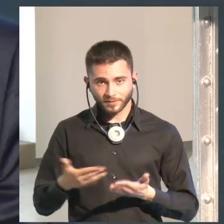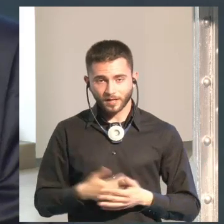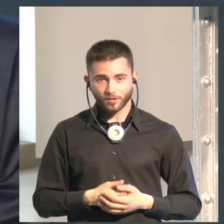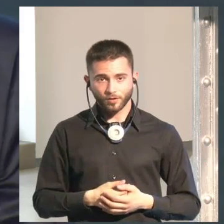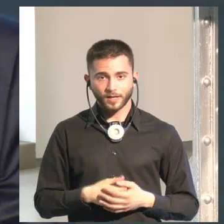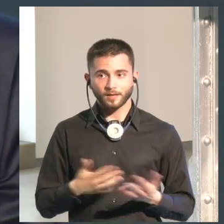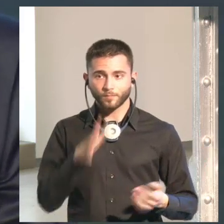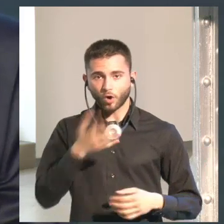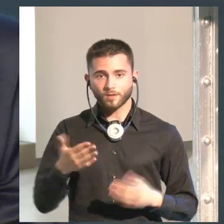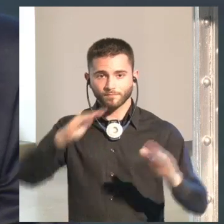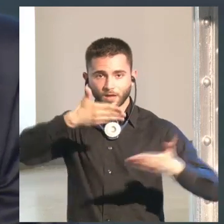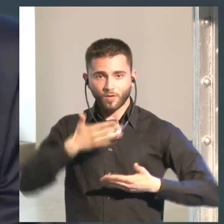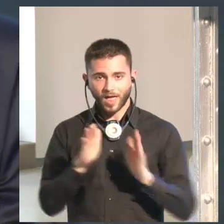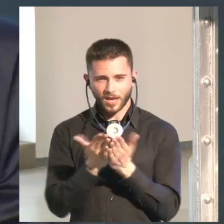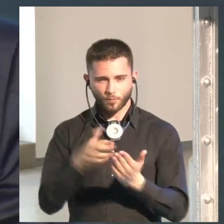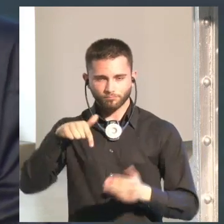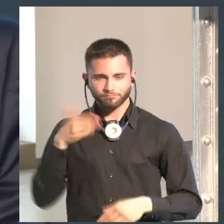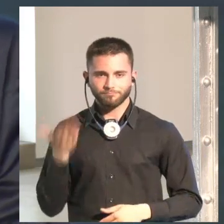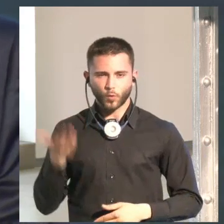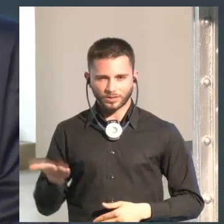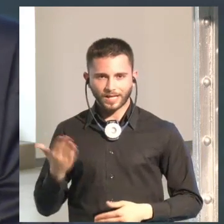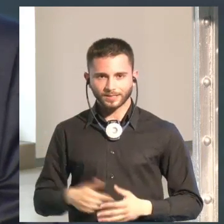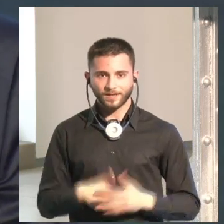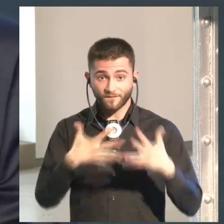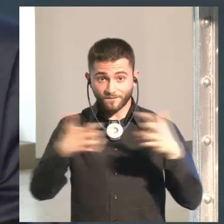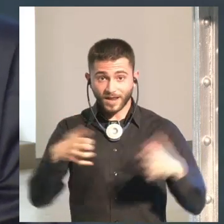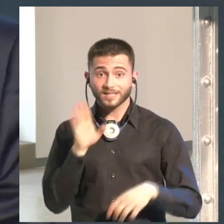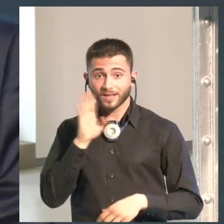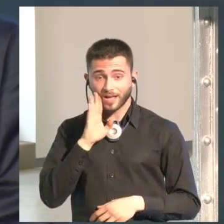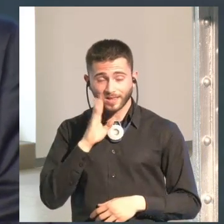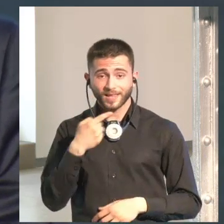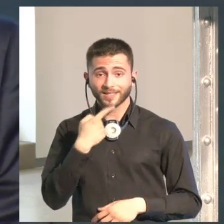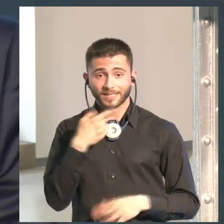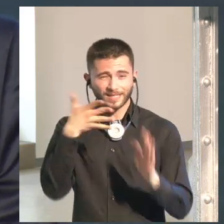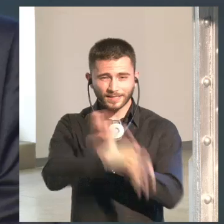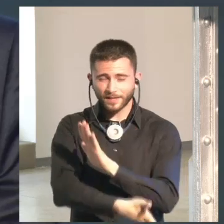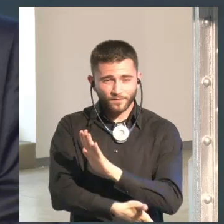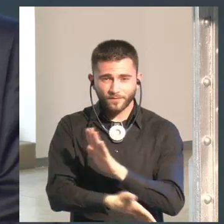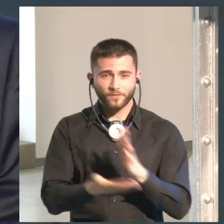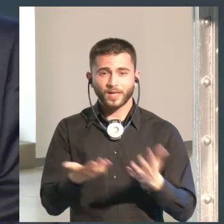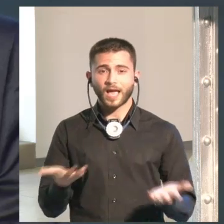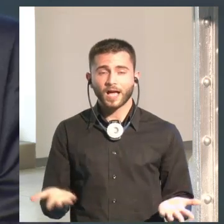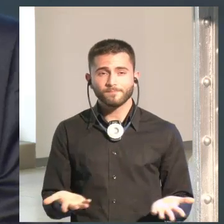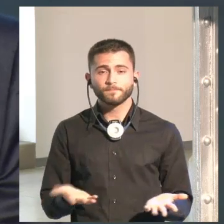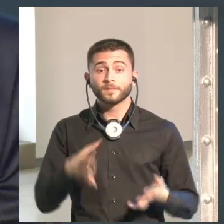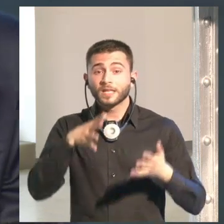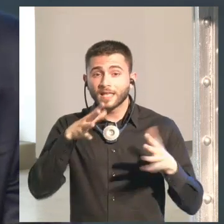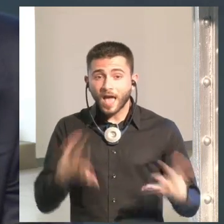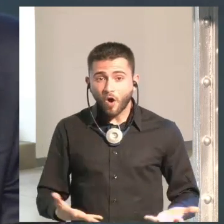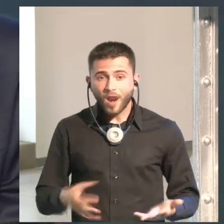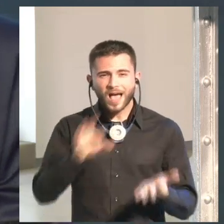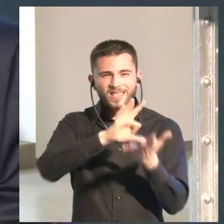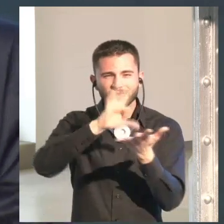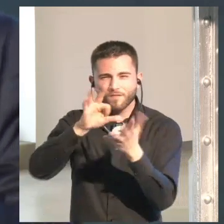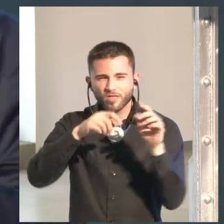importante libro. La frase que mencionas efectivamente se refiere a que existen muchos